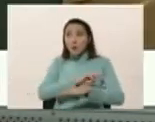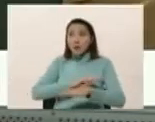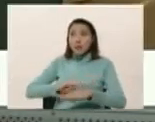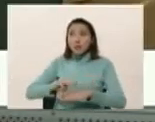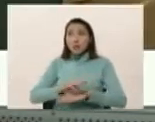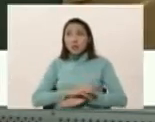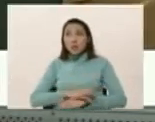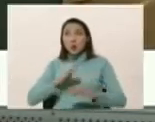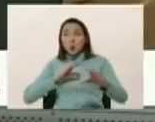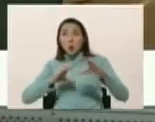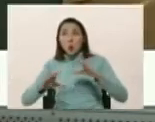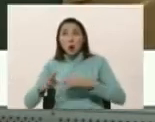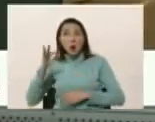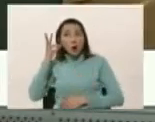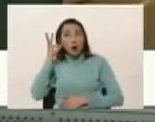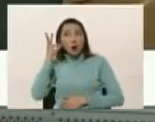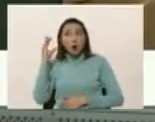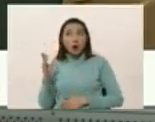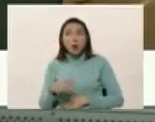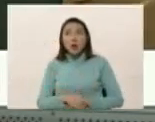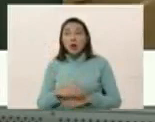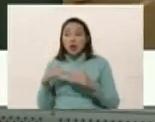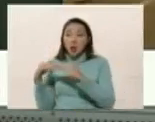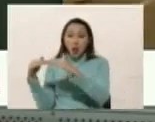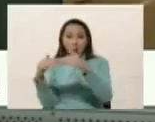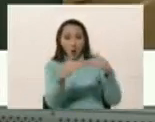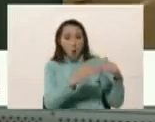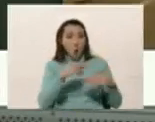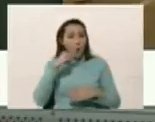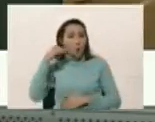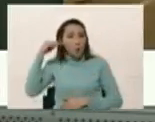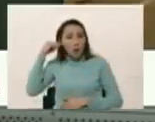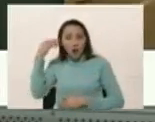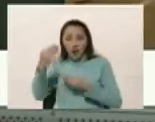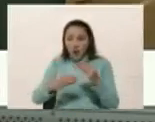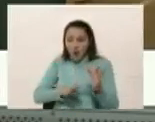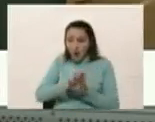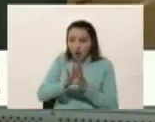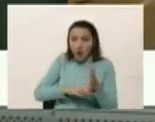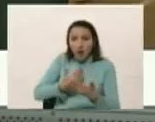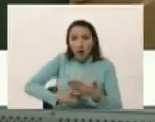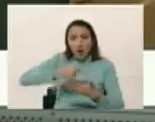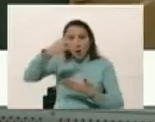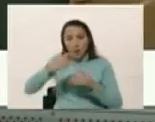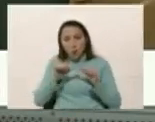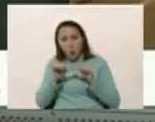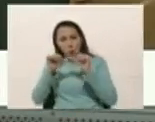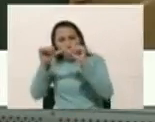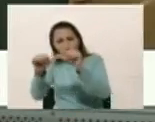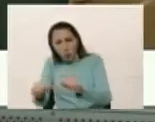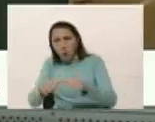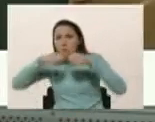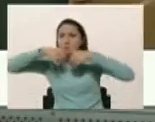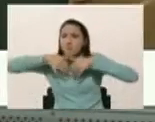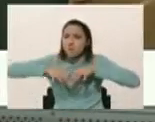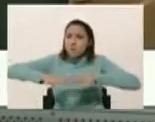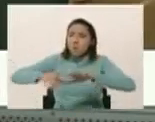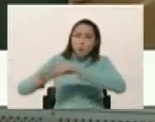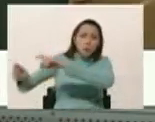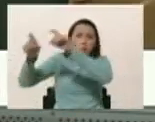competencia para la mujer y la igualdad de género desarrollarán programas permanentes de difusión y formación